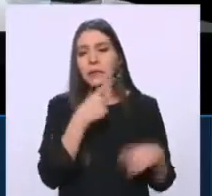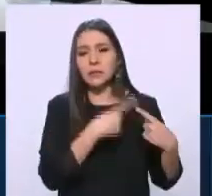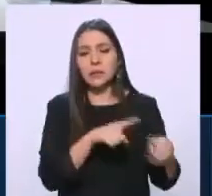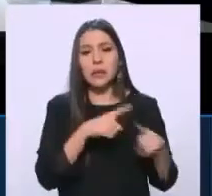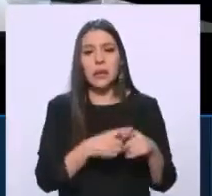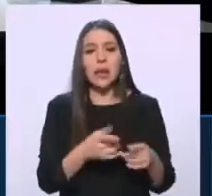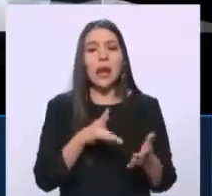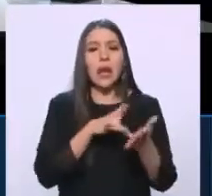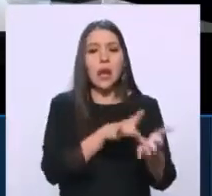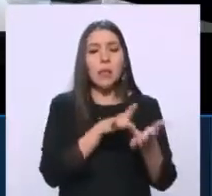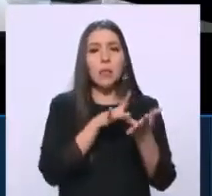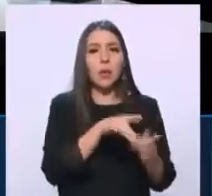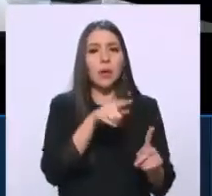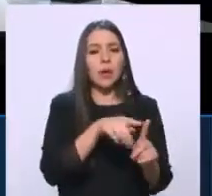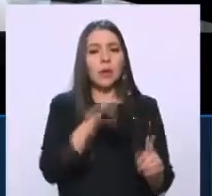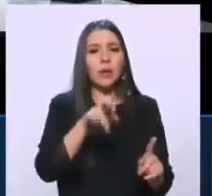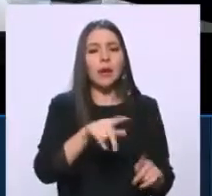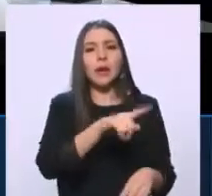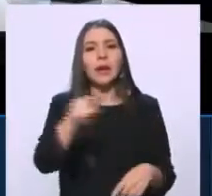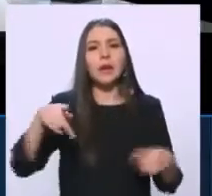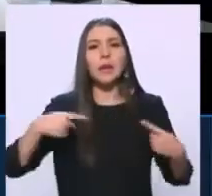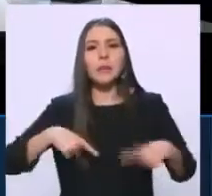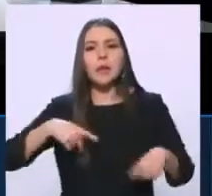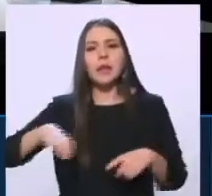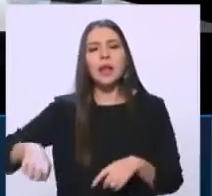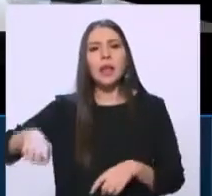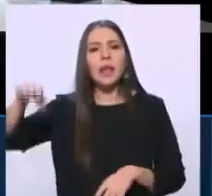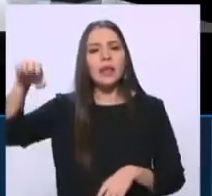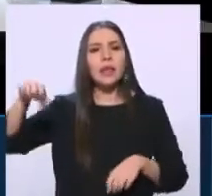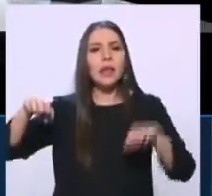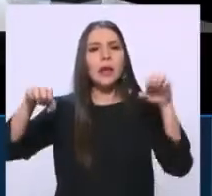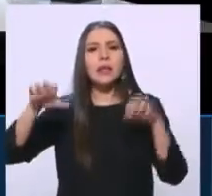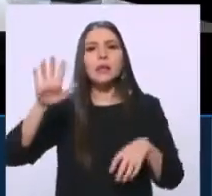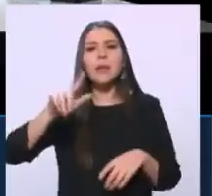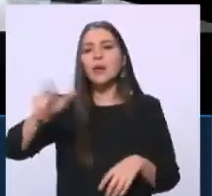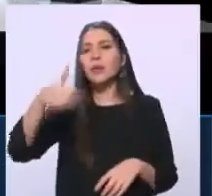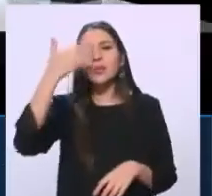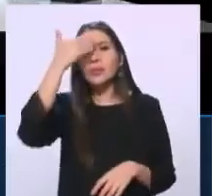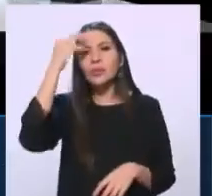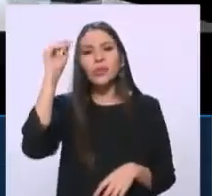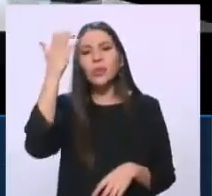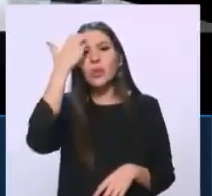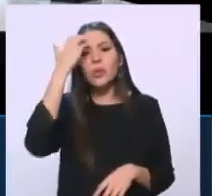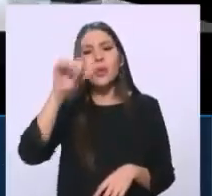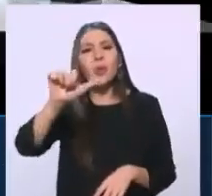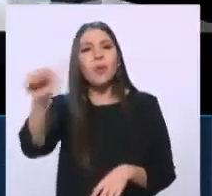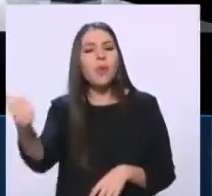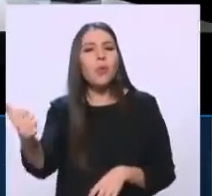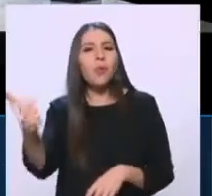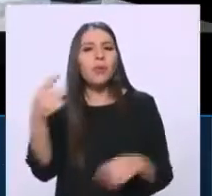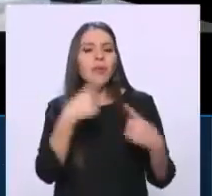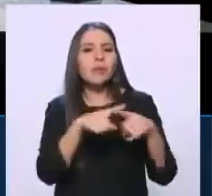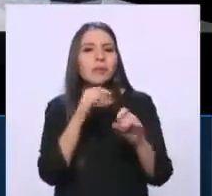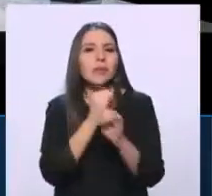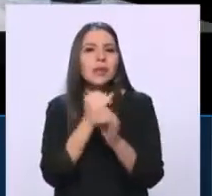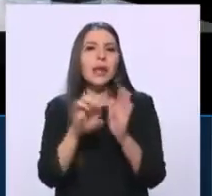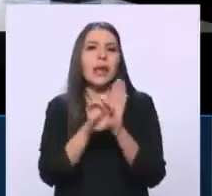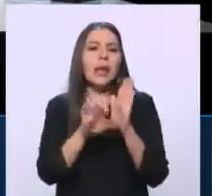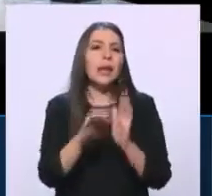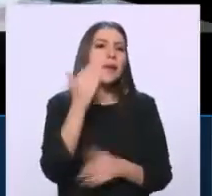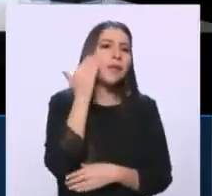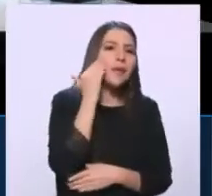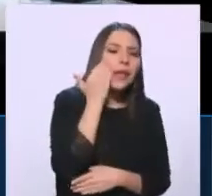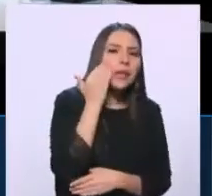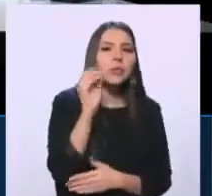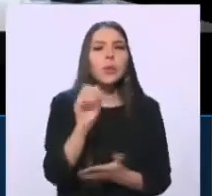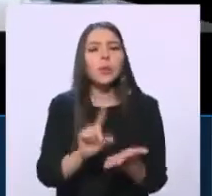edad, gente mayor, que probablemente no está tan familiarizada con otras redes como Twitter o como Facebook. Pero sí, pero que